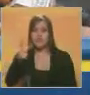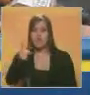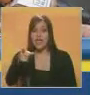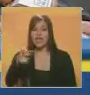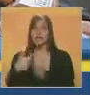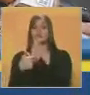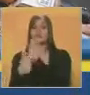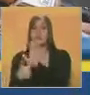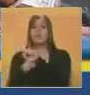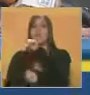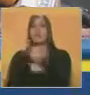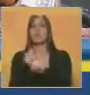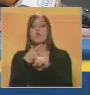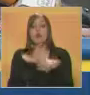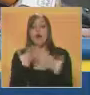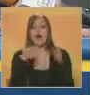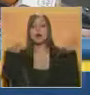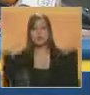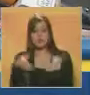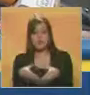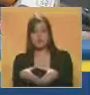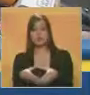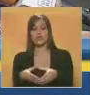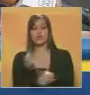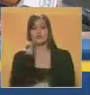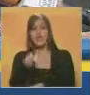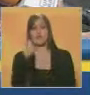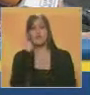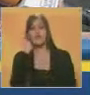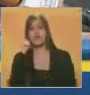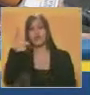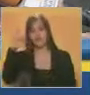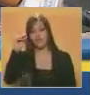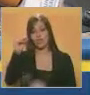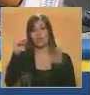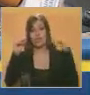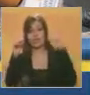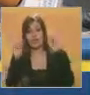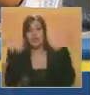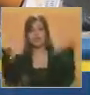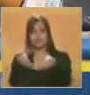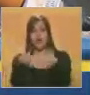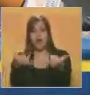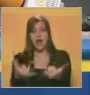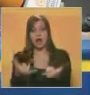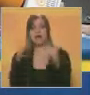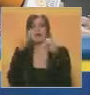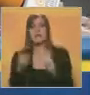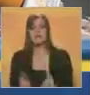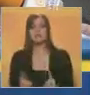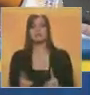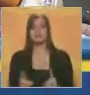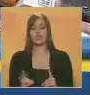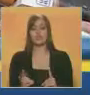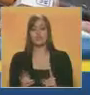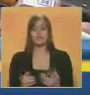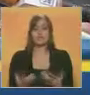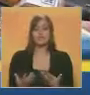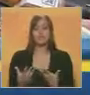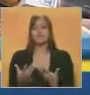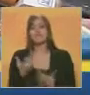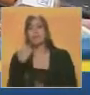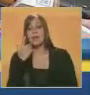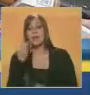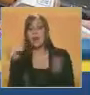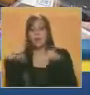y posteriormente será fijada la audiencia a los efectos de escuchar las partes y establecerá en el momento